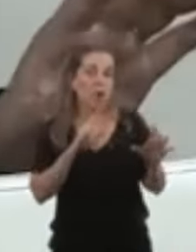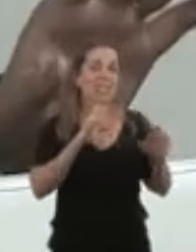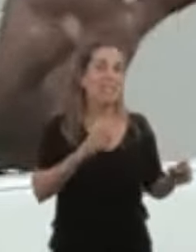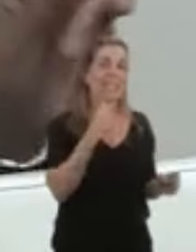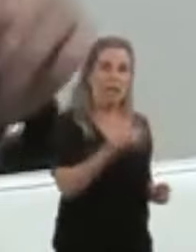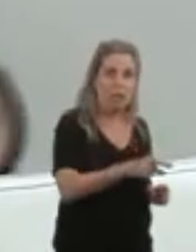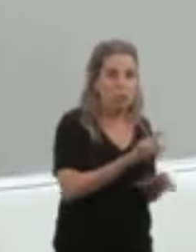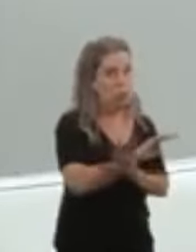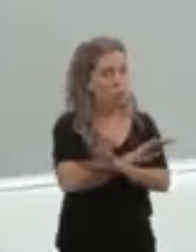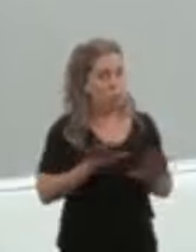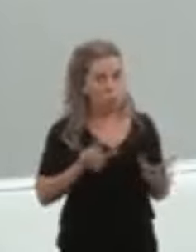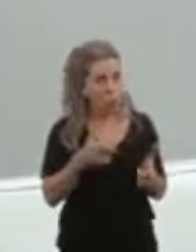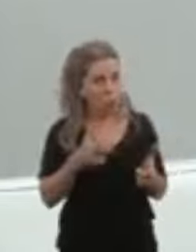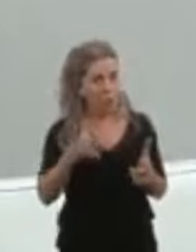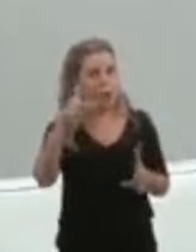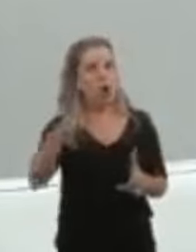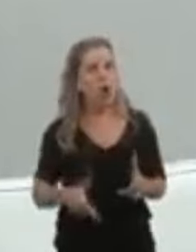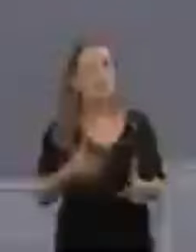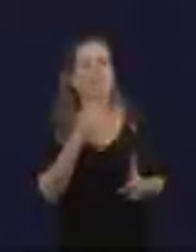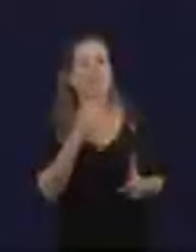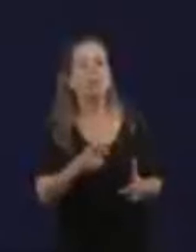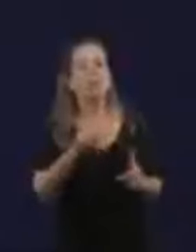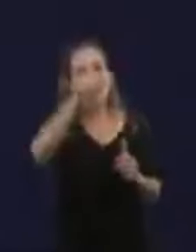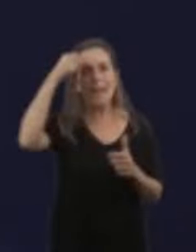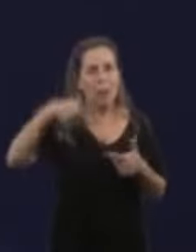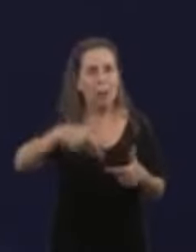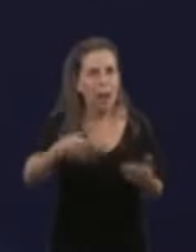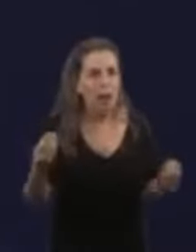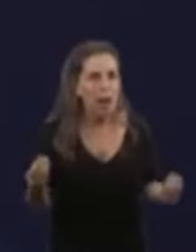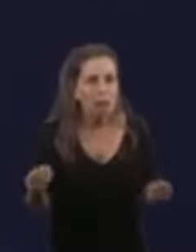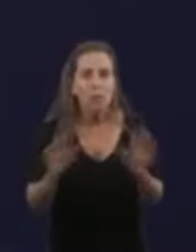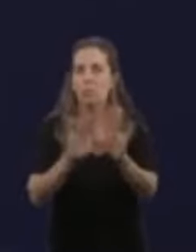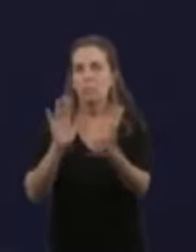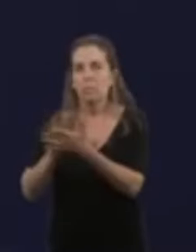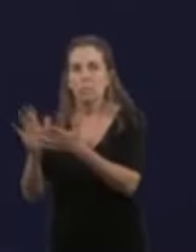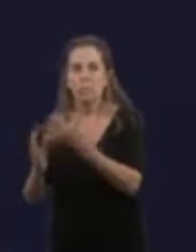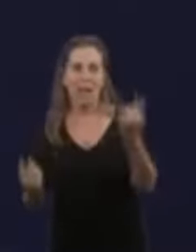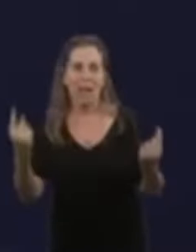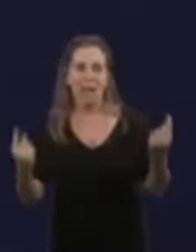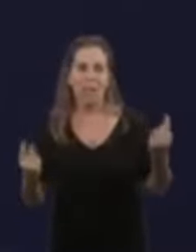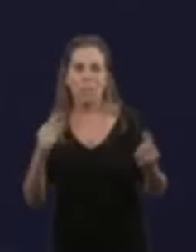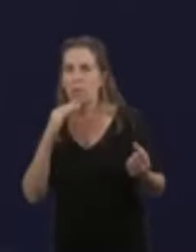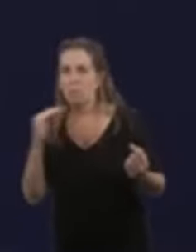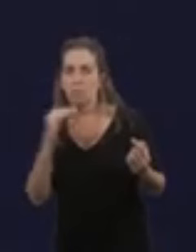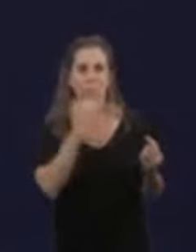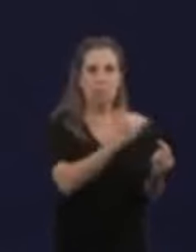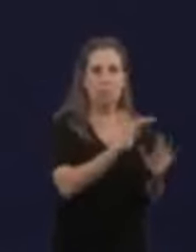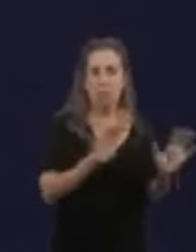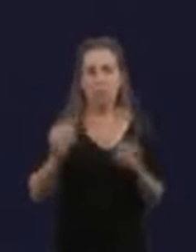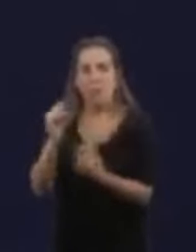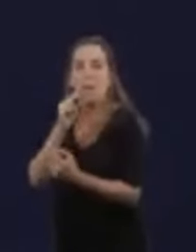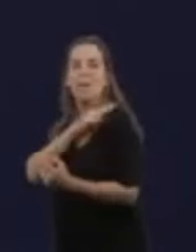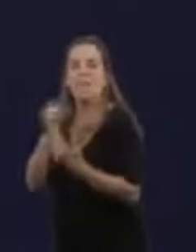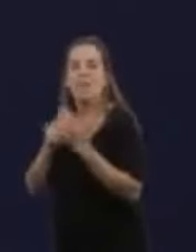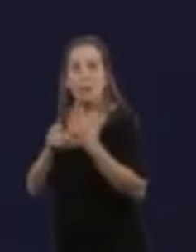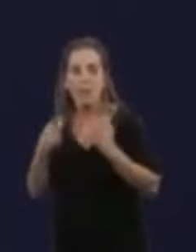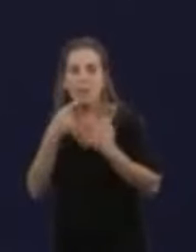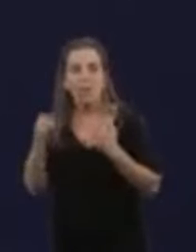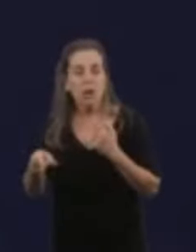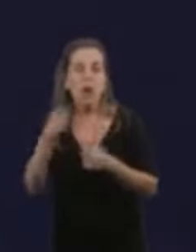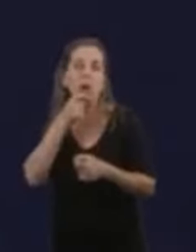no va a haber cortes programados es la última No yo te repito lo que dijo Francos y lo que dijo chirilo Francos dijo que los cortes